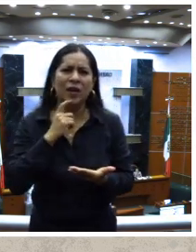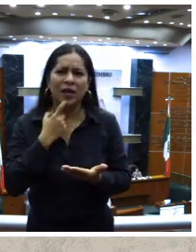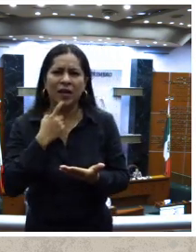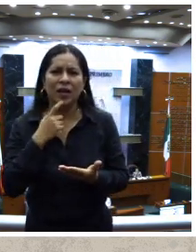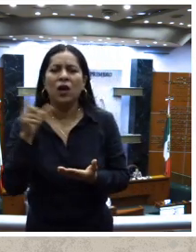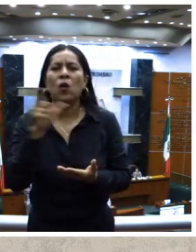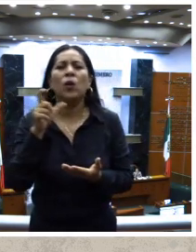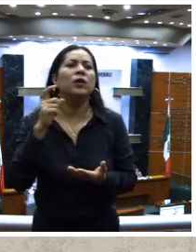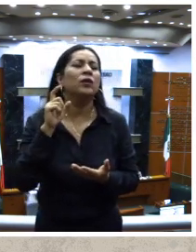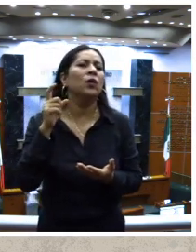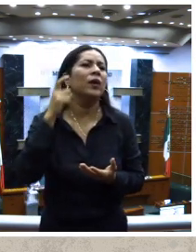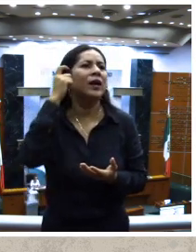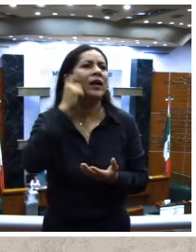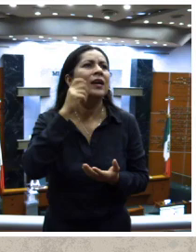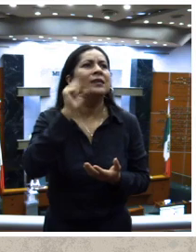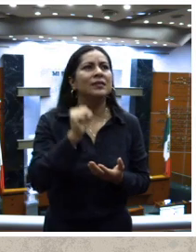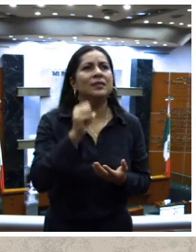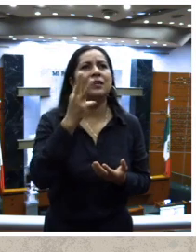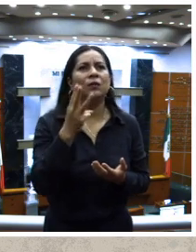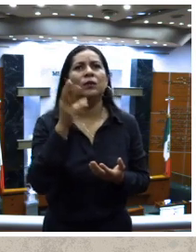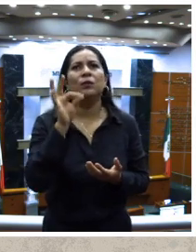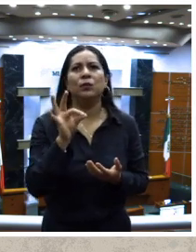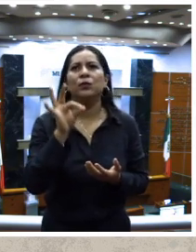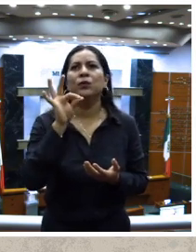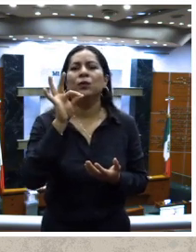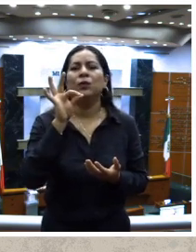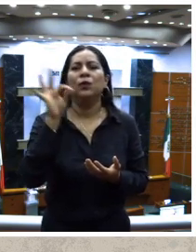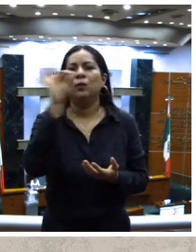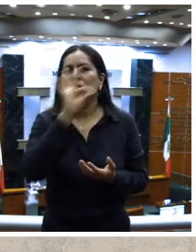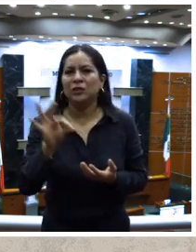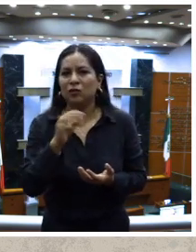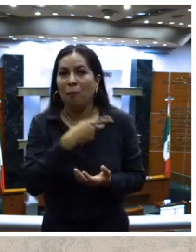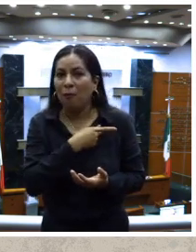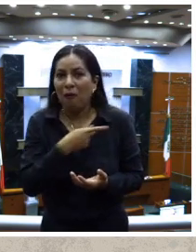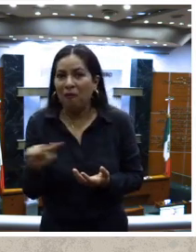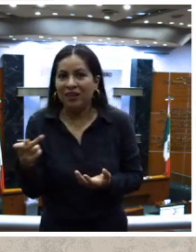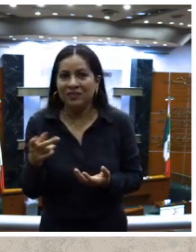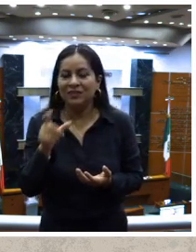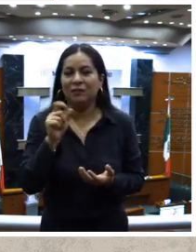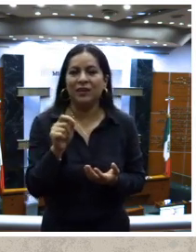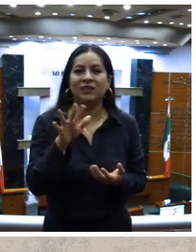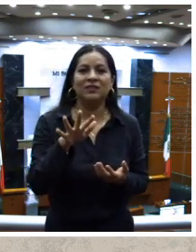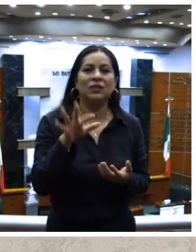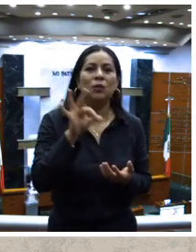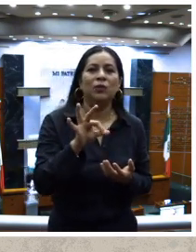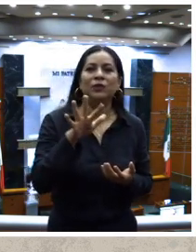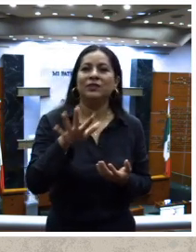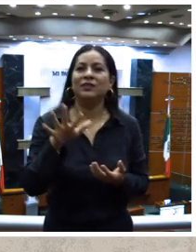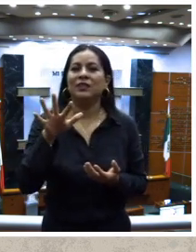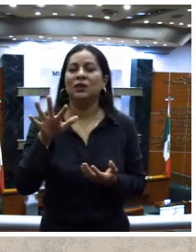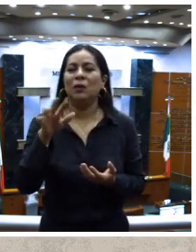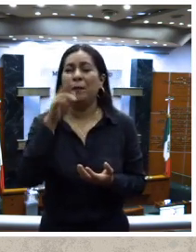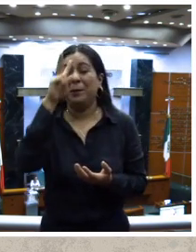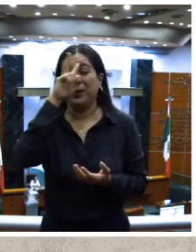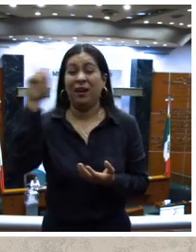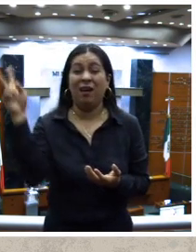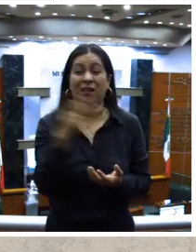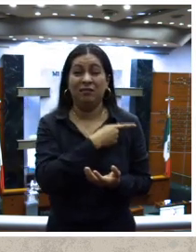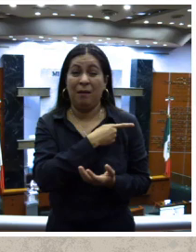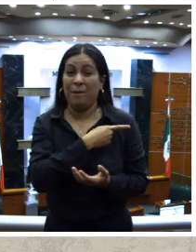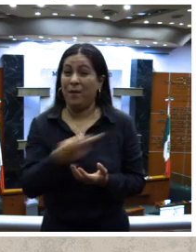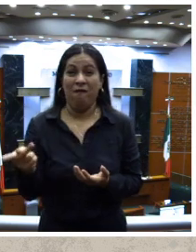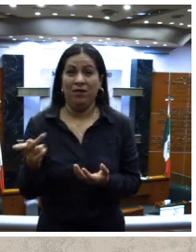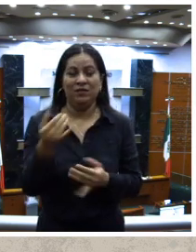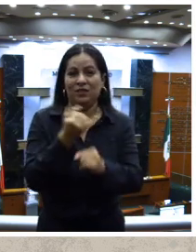Guerrero 64.4% de la población se encuentra en pobreza y 25.5% en pobreza extrema, de acuerdo